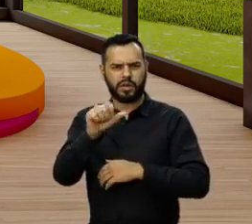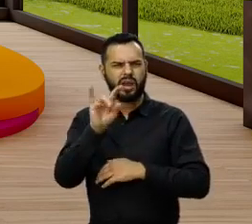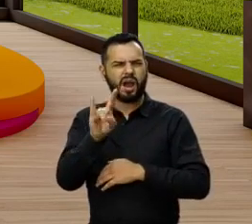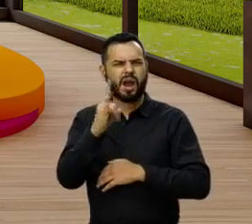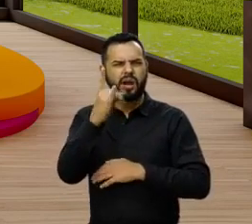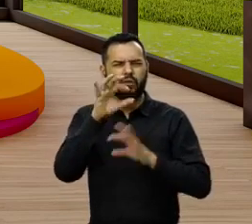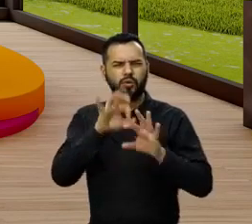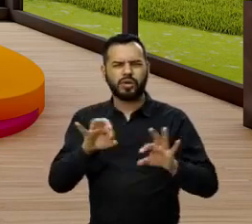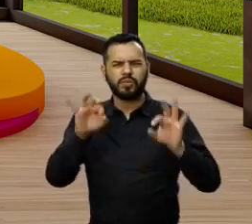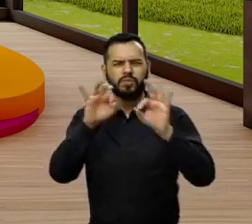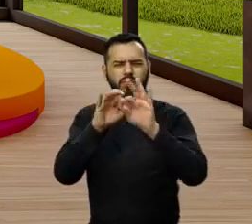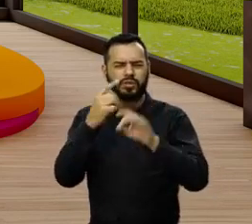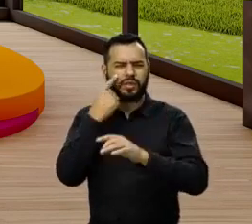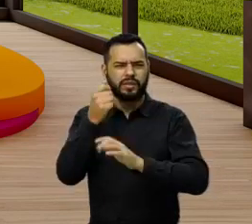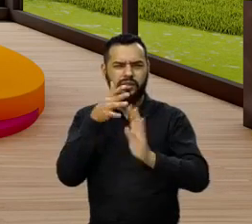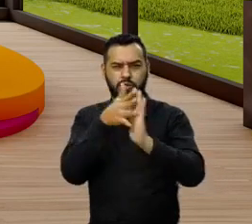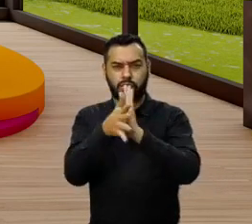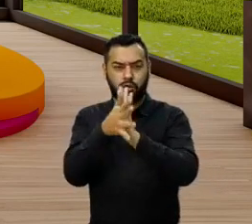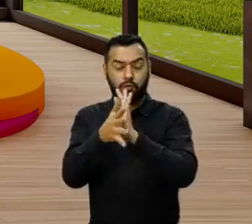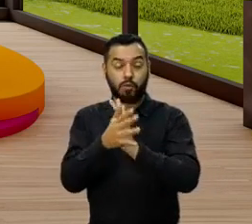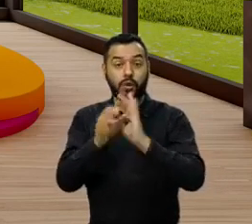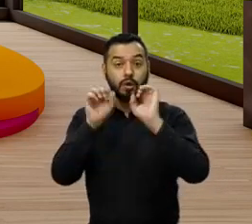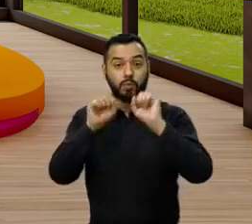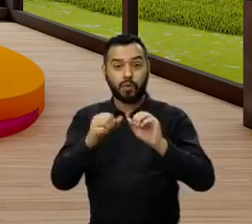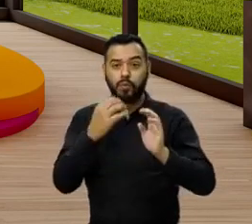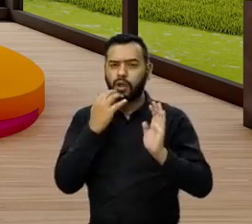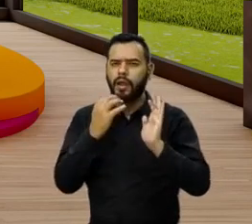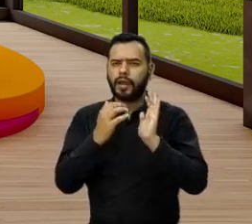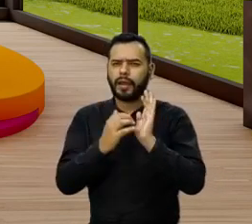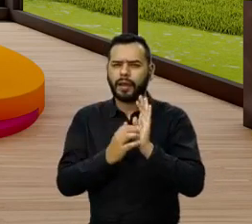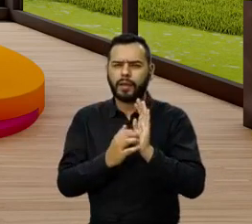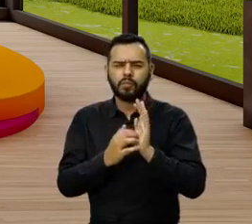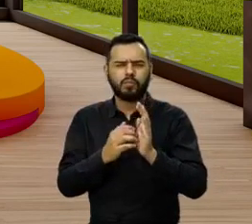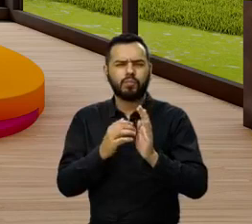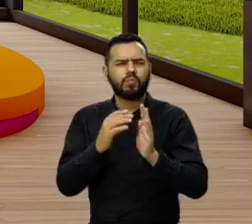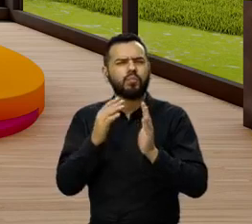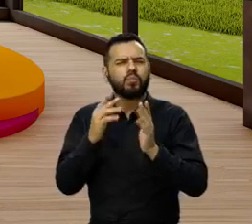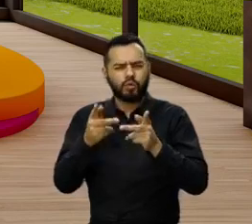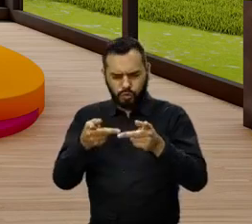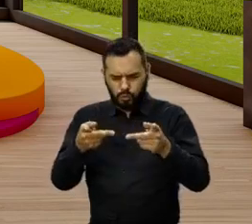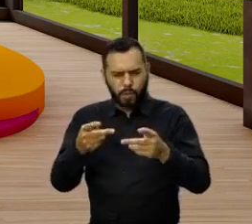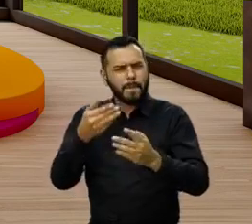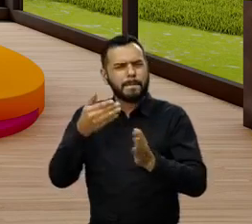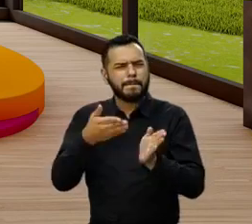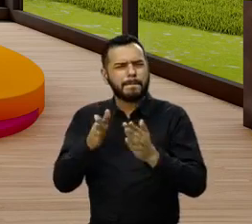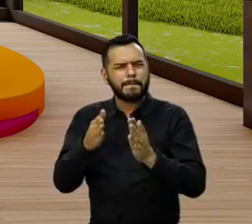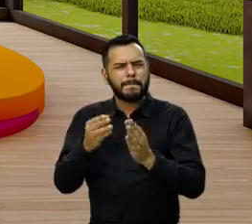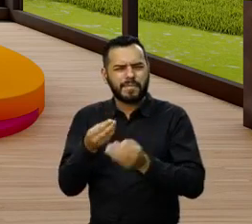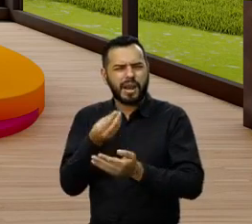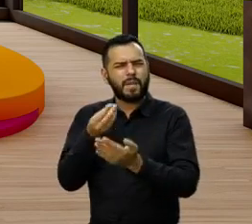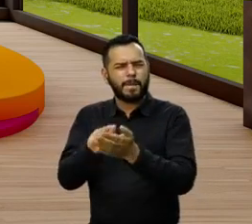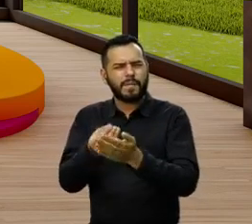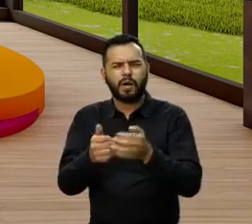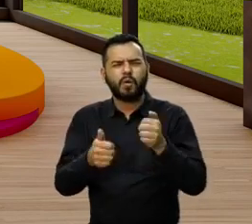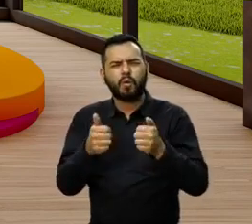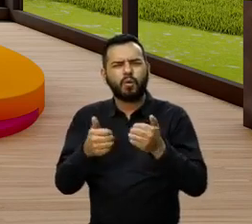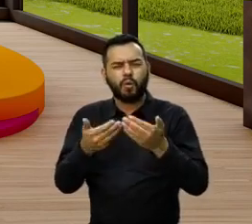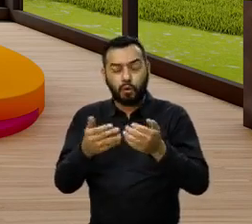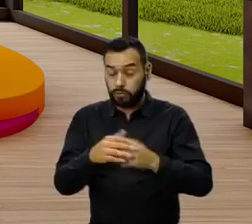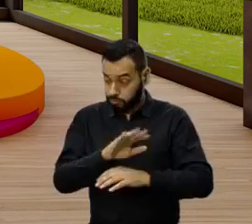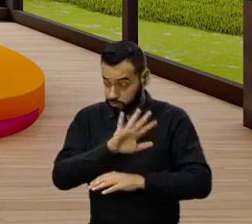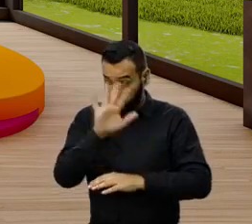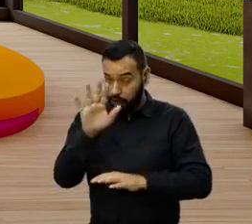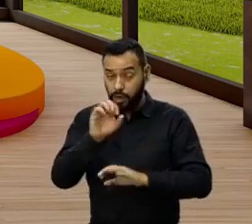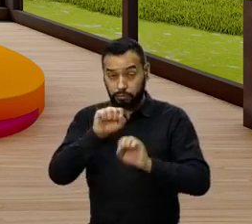resaltar en este momento es podemos ver un ejemplo de cómo sería ese plan de pagos claro que si estamos dispuestos